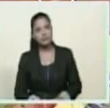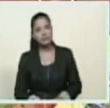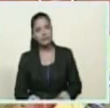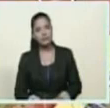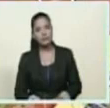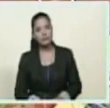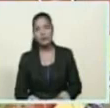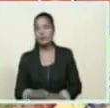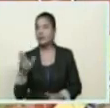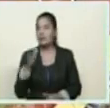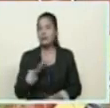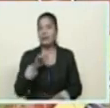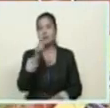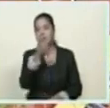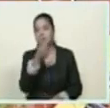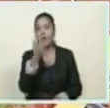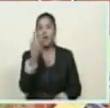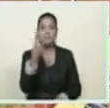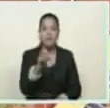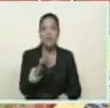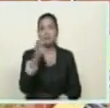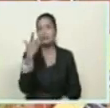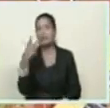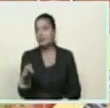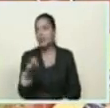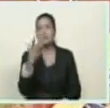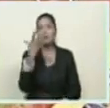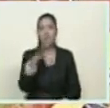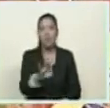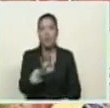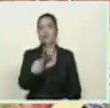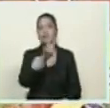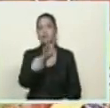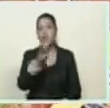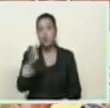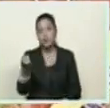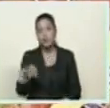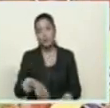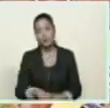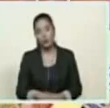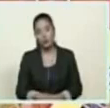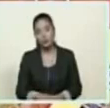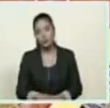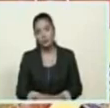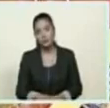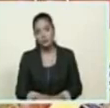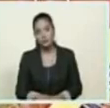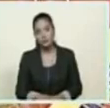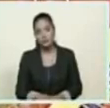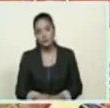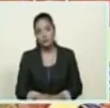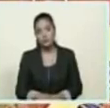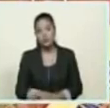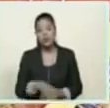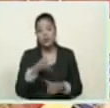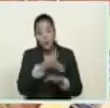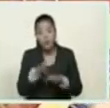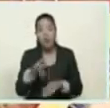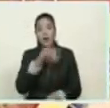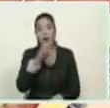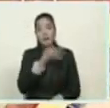y llegaban 10 20 30 50 100 200 y con el caer de la tarde